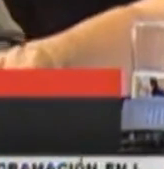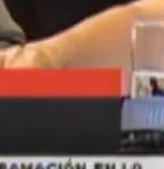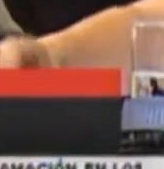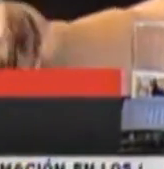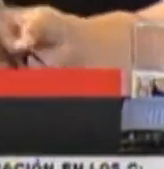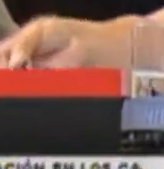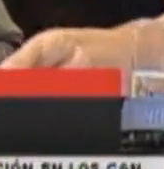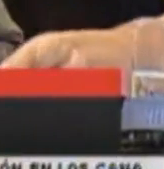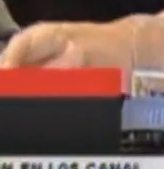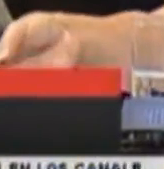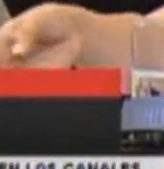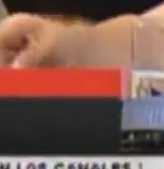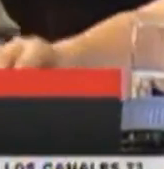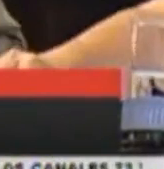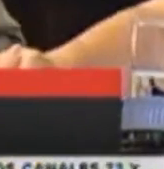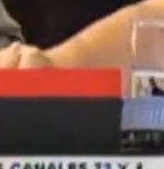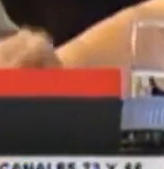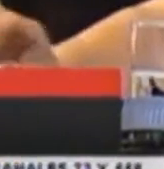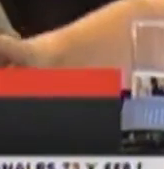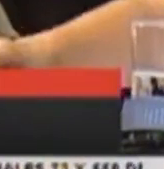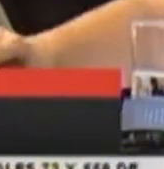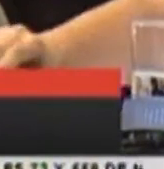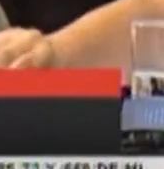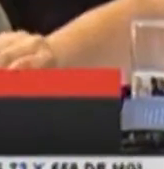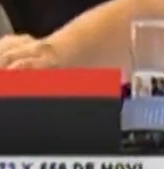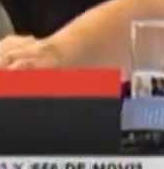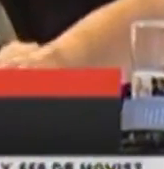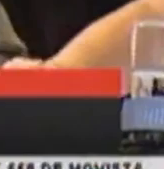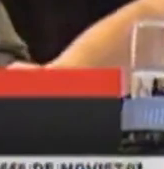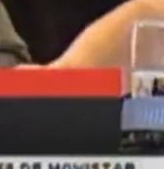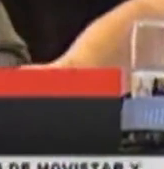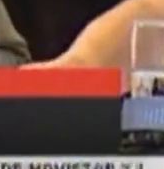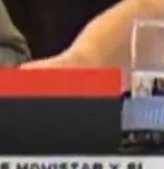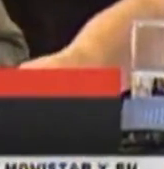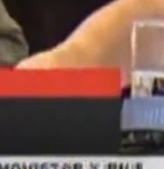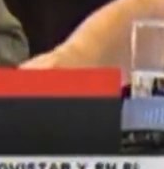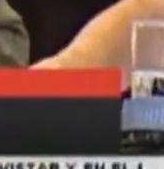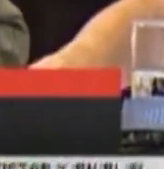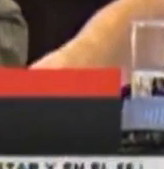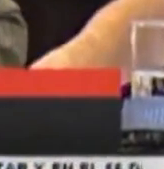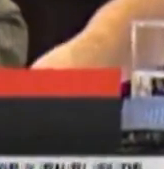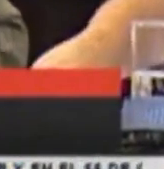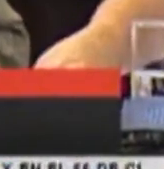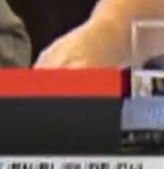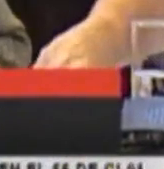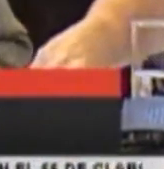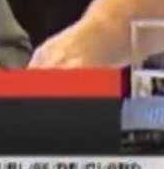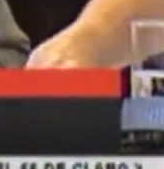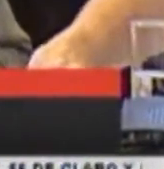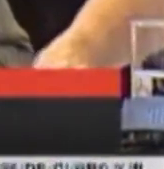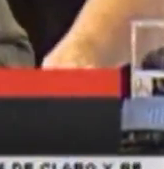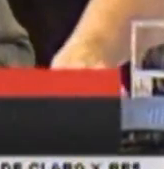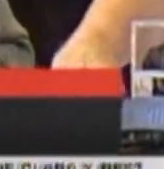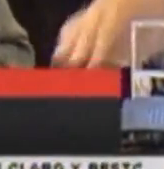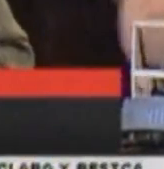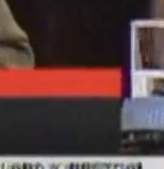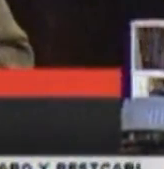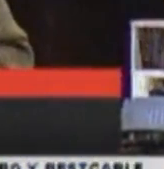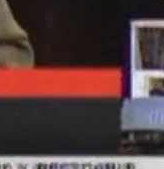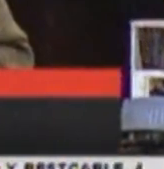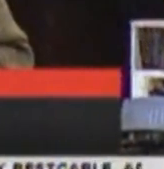nacional es un deber. Yo les digo, reconozco, cuando asumí el cargo, como se lo dije a la comisión, hemos encontrado un